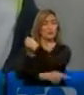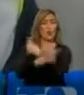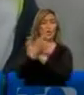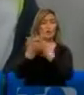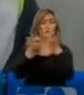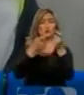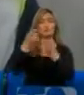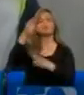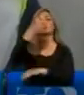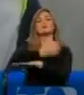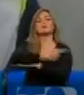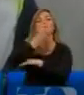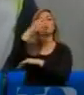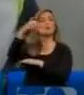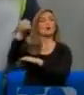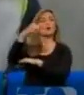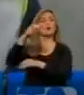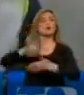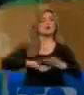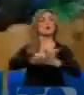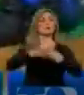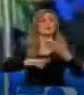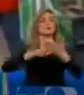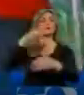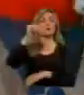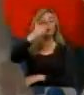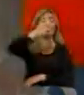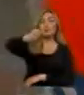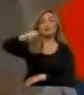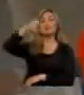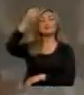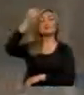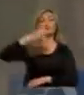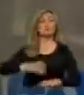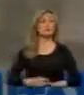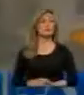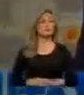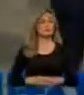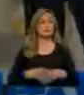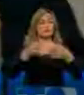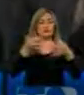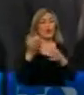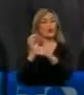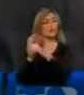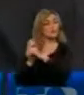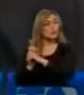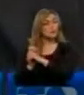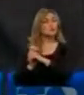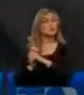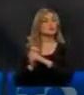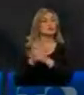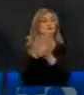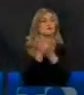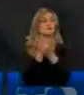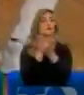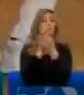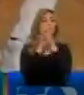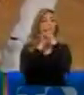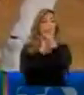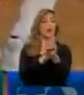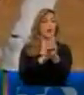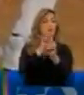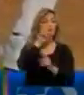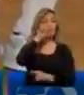controles el día miércoles y durante el día jueves. Por otro lado, se confirmó la obligatoriedad de la presentación del resultado de la prueba PCR